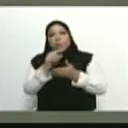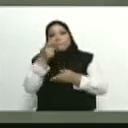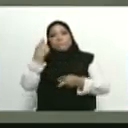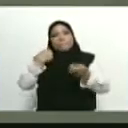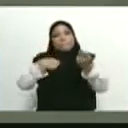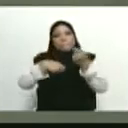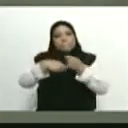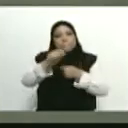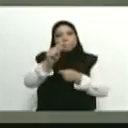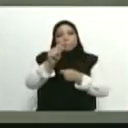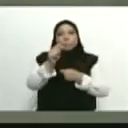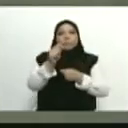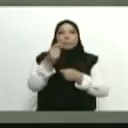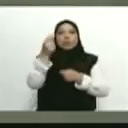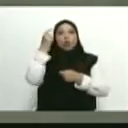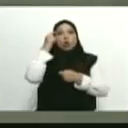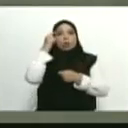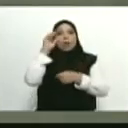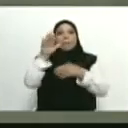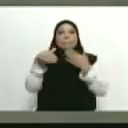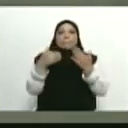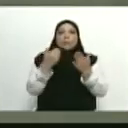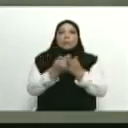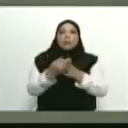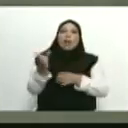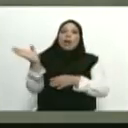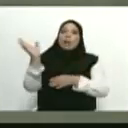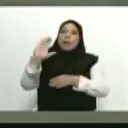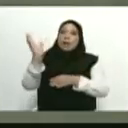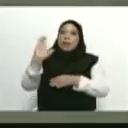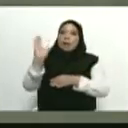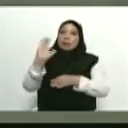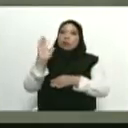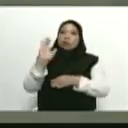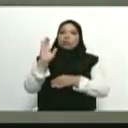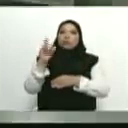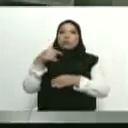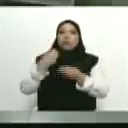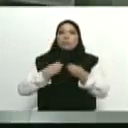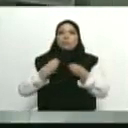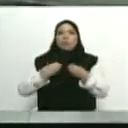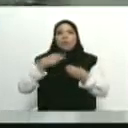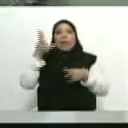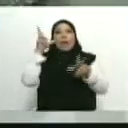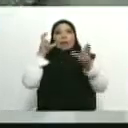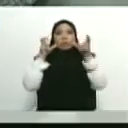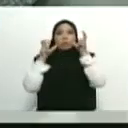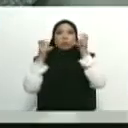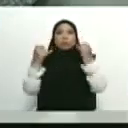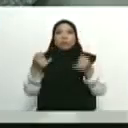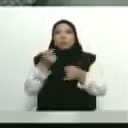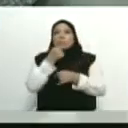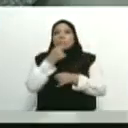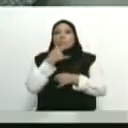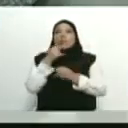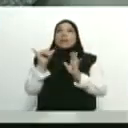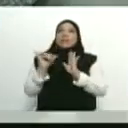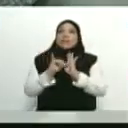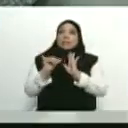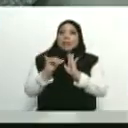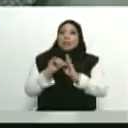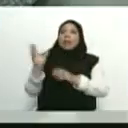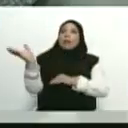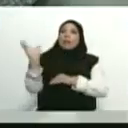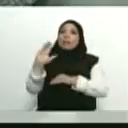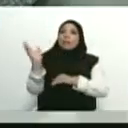mercado nacional de full days, principalmente aquí en Caracas, y para los caraqueños que nos escuchan, está bastante cerca de